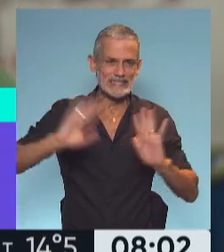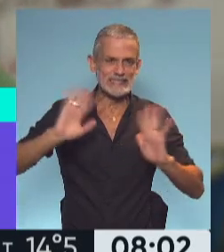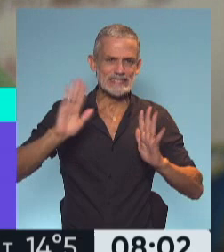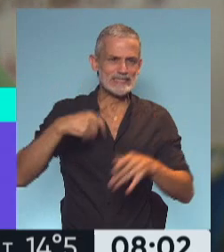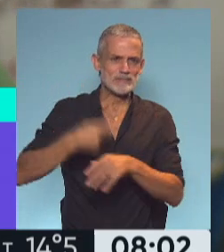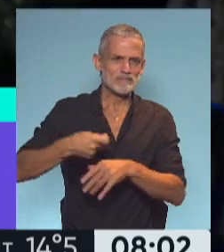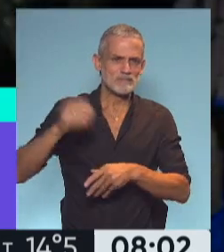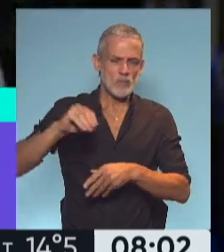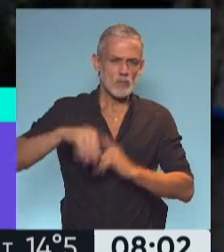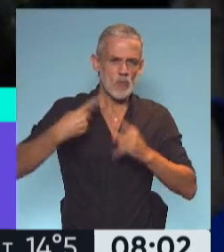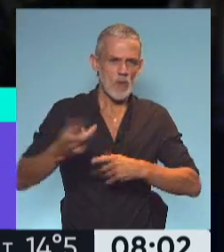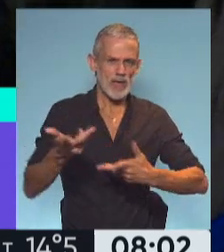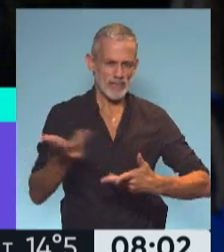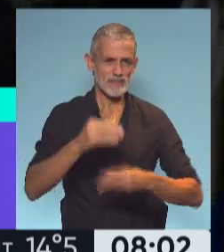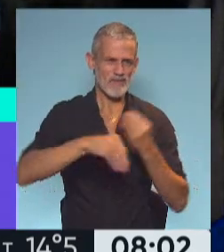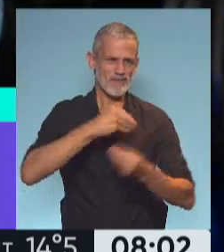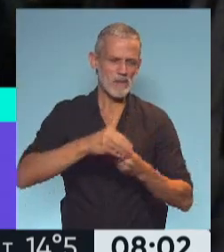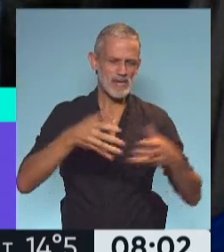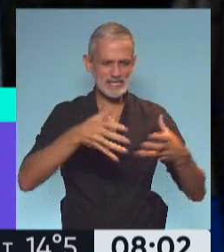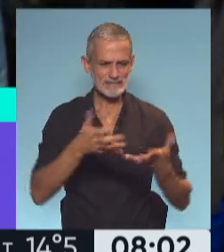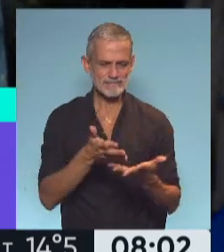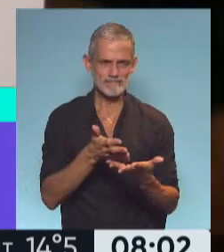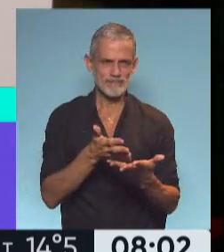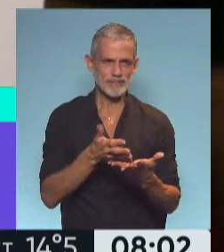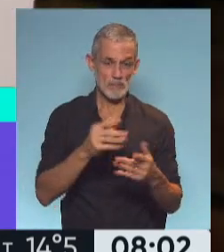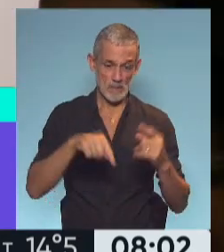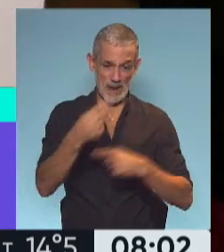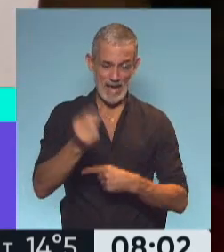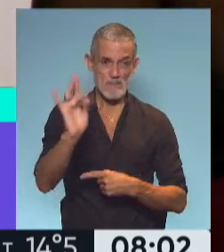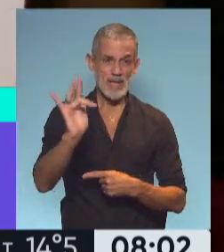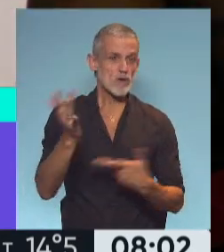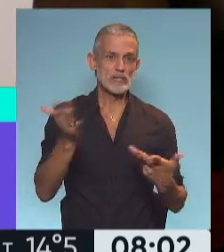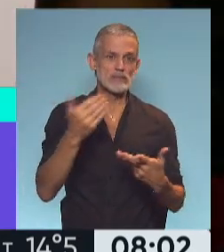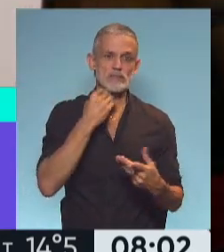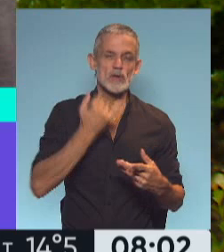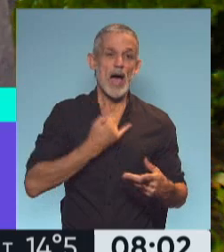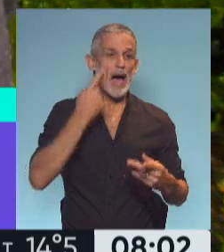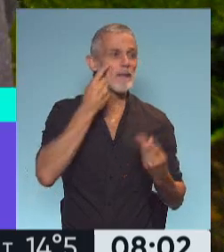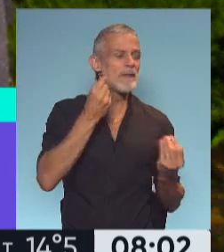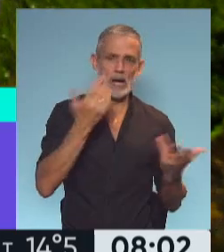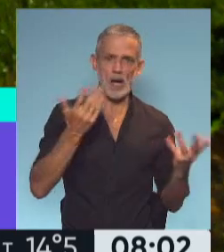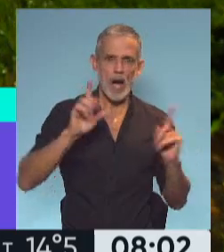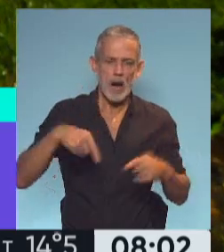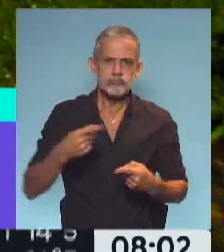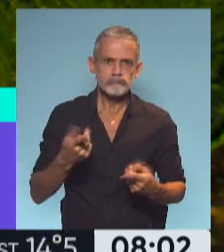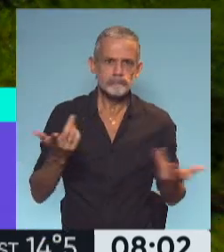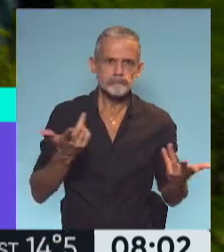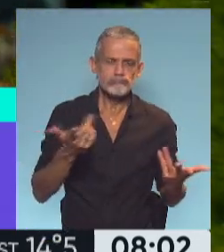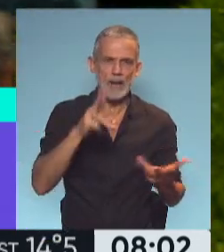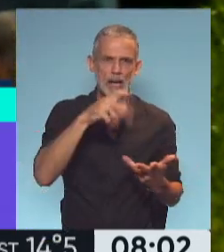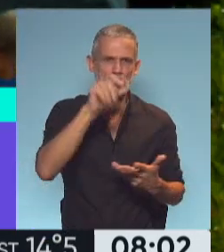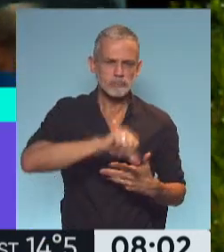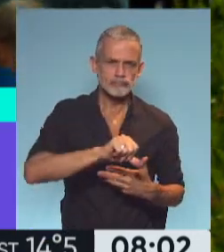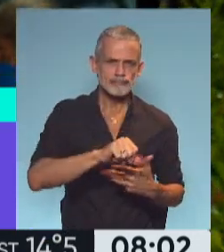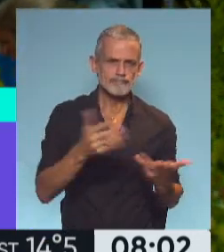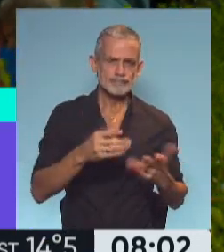familias que a partir de pasado mañana no saben dónde van a ir a vivir, y por eso es tan importante